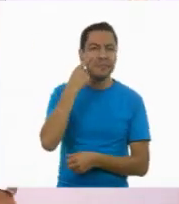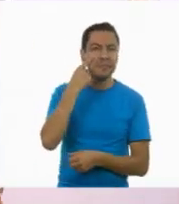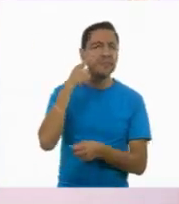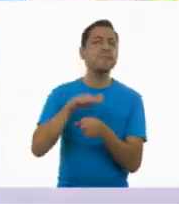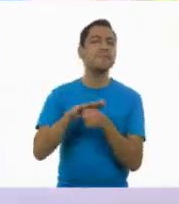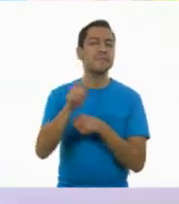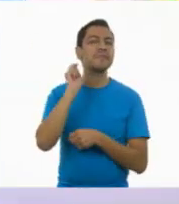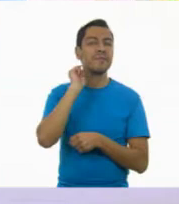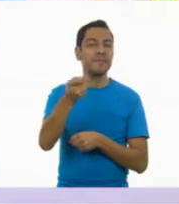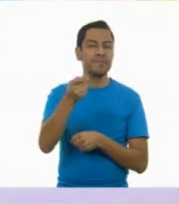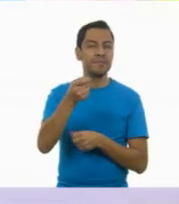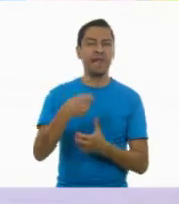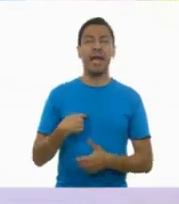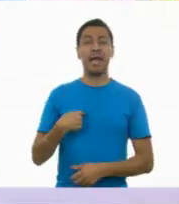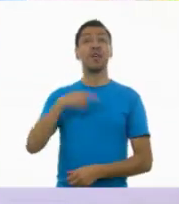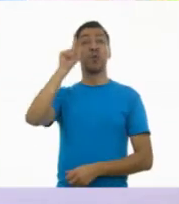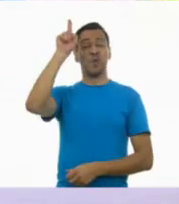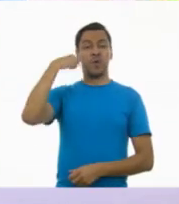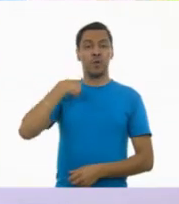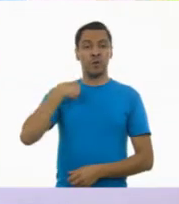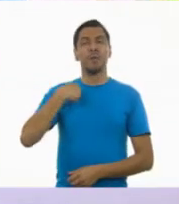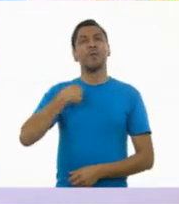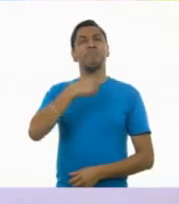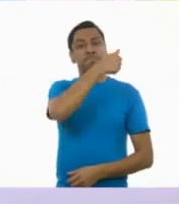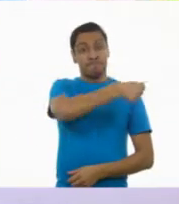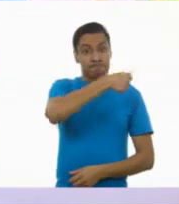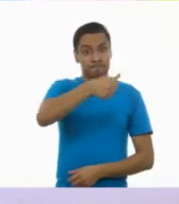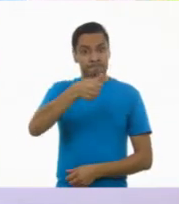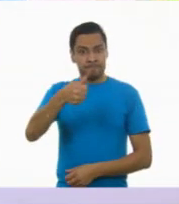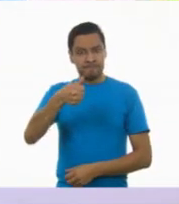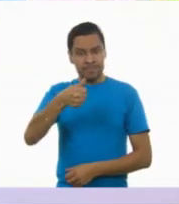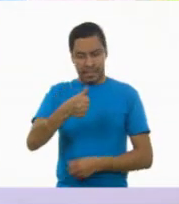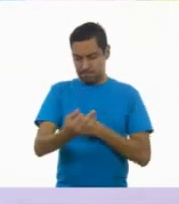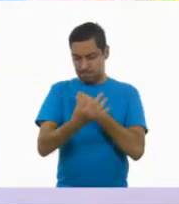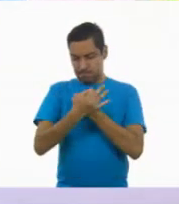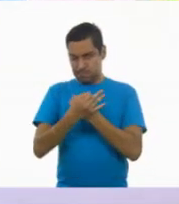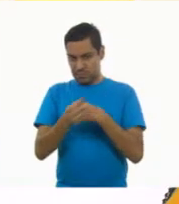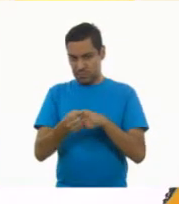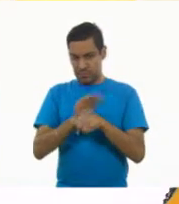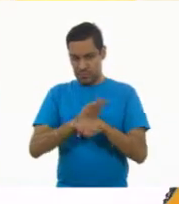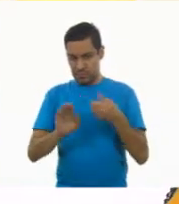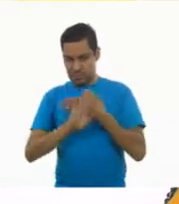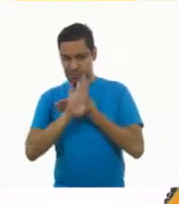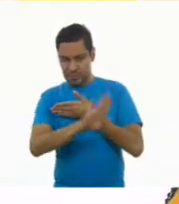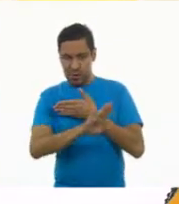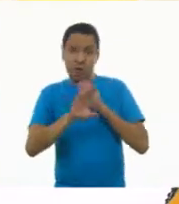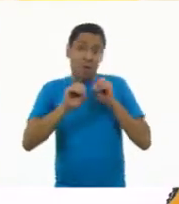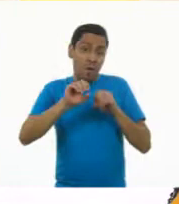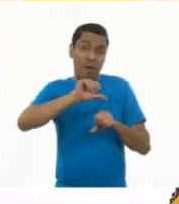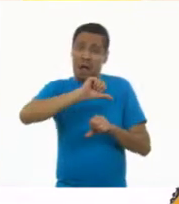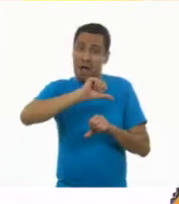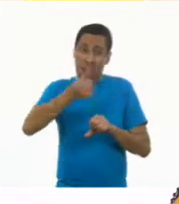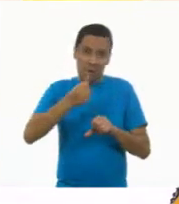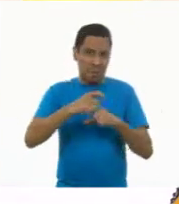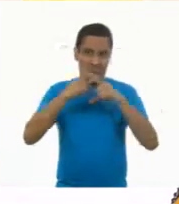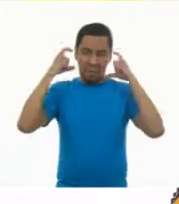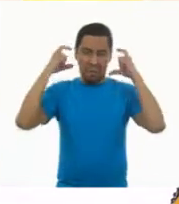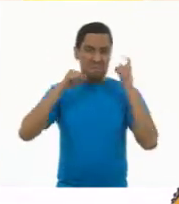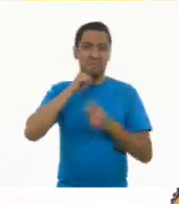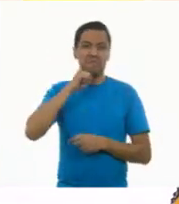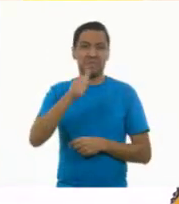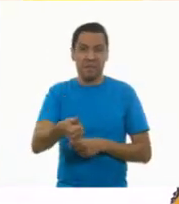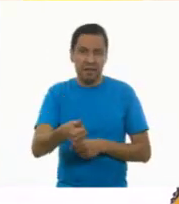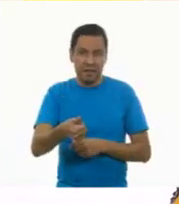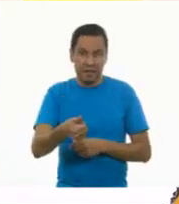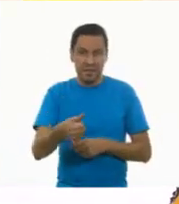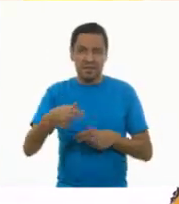sé que cada persona tomó la elección de protegerse del virus o no protegerse. Hubo gente como